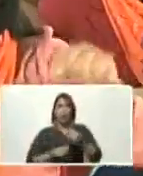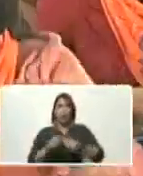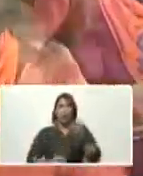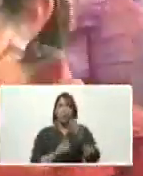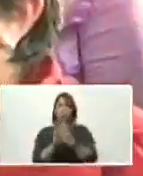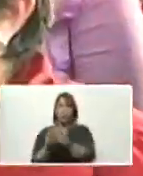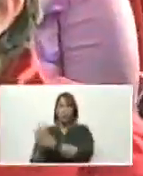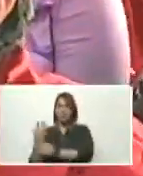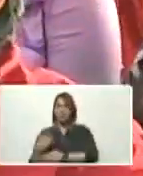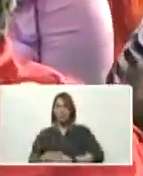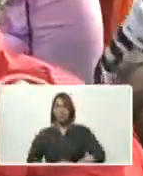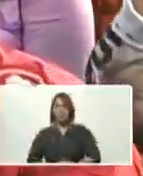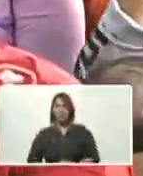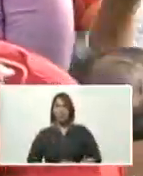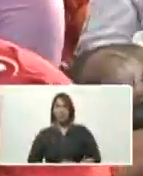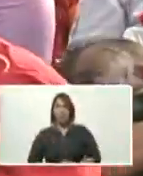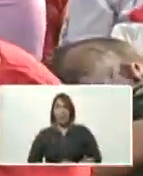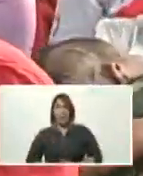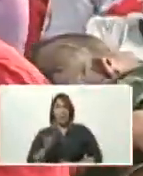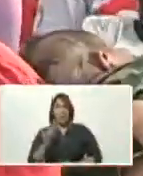Así mismo es. Así que es